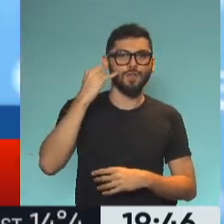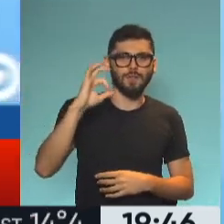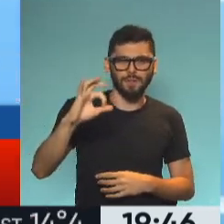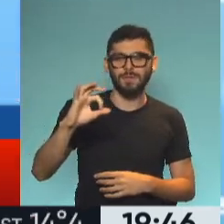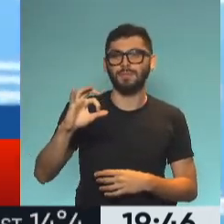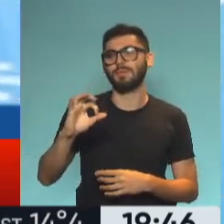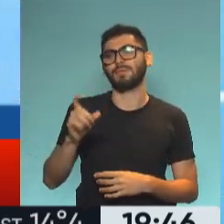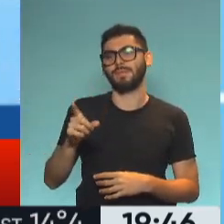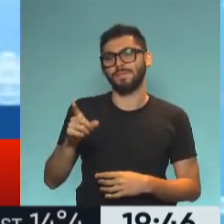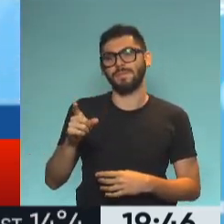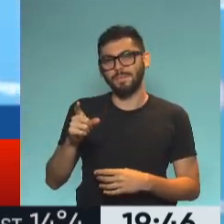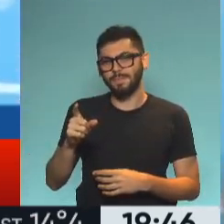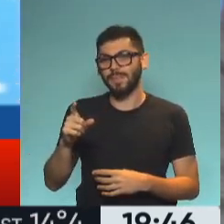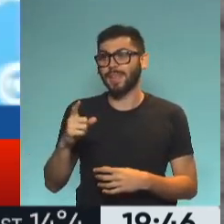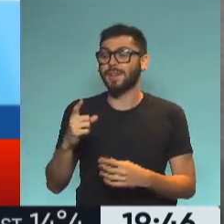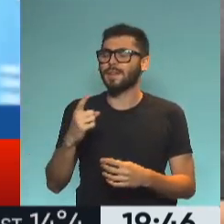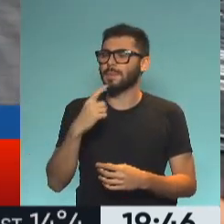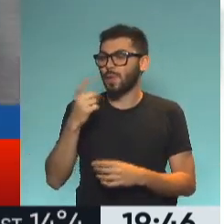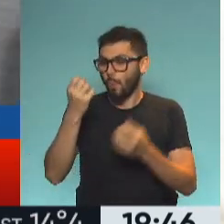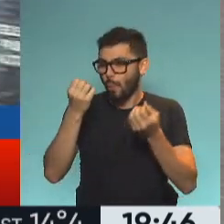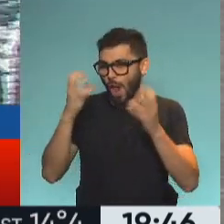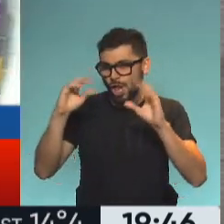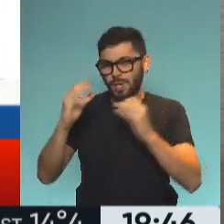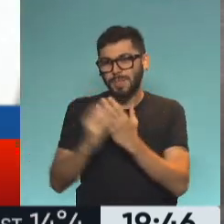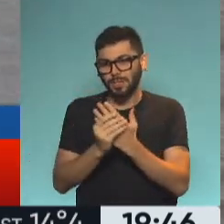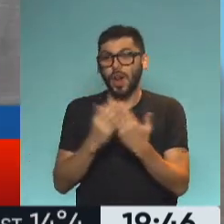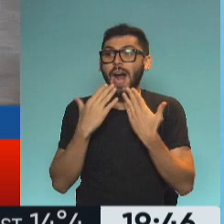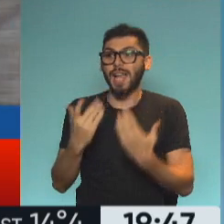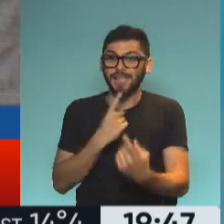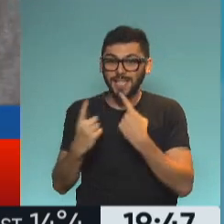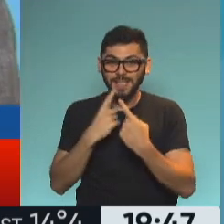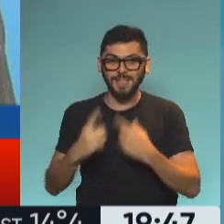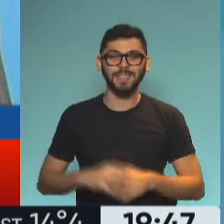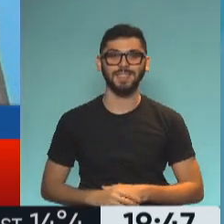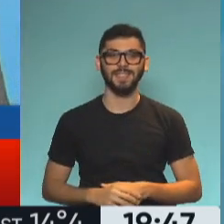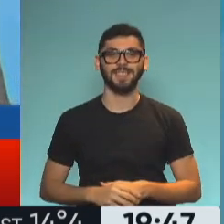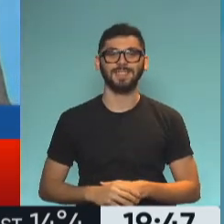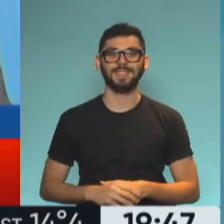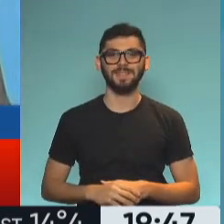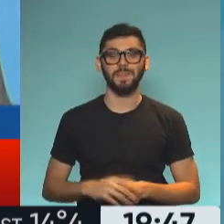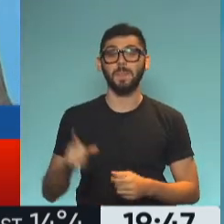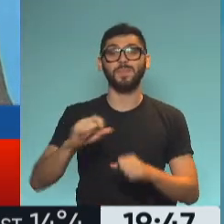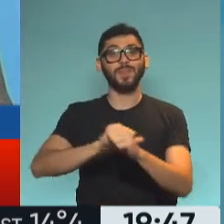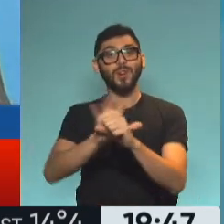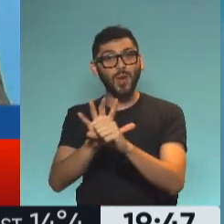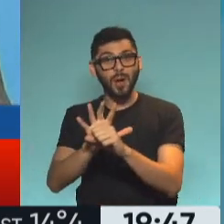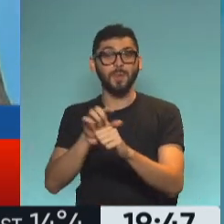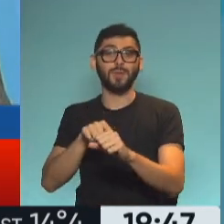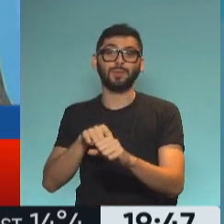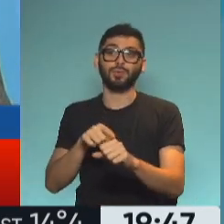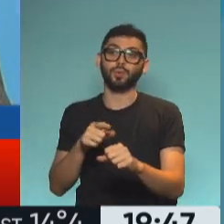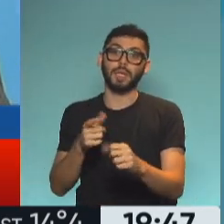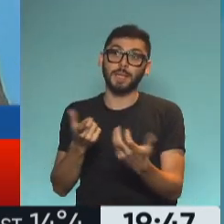para preguntarle, ministro, buenas noches, gracias por atendernos. El coronavirus es una situación que hace que